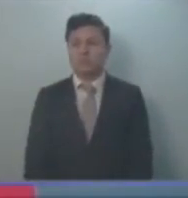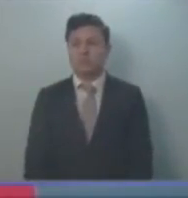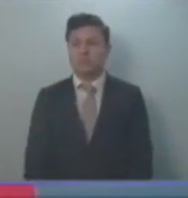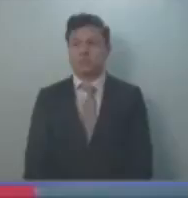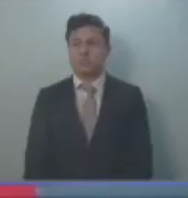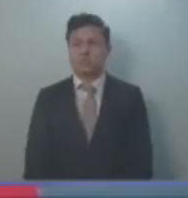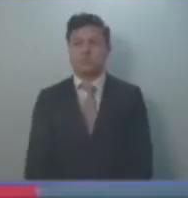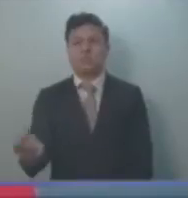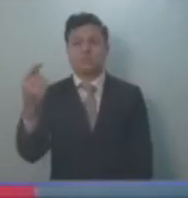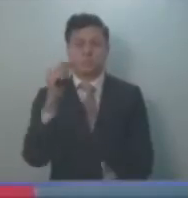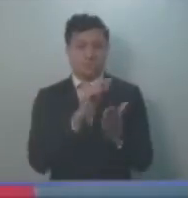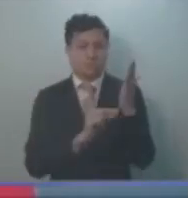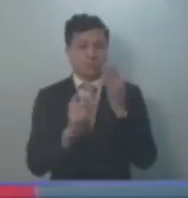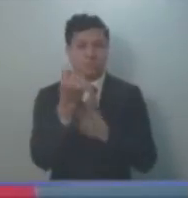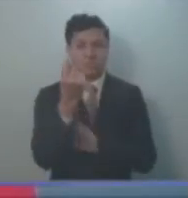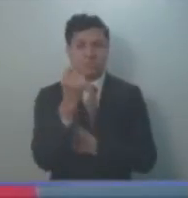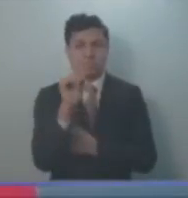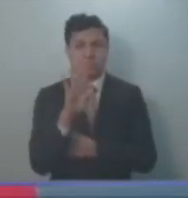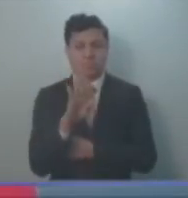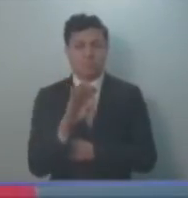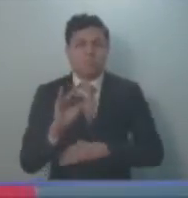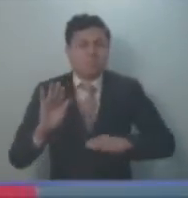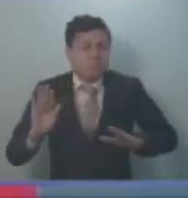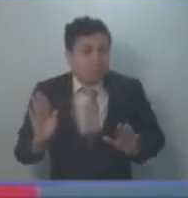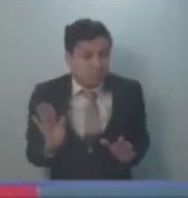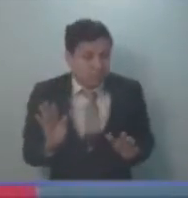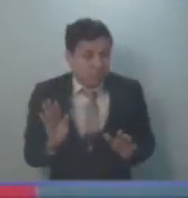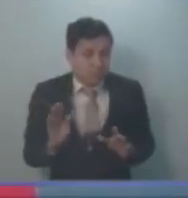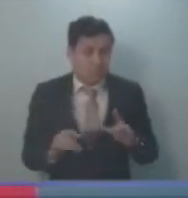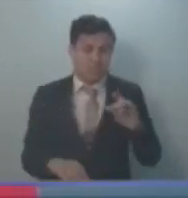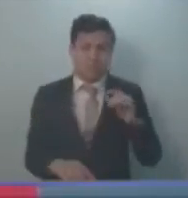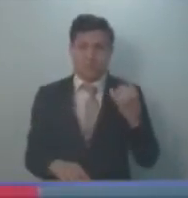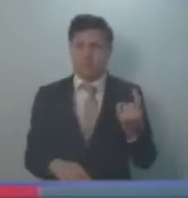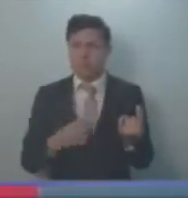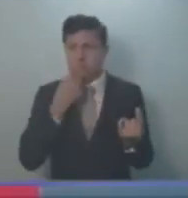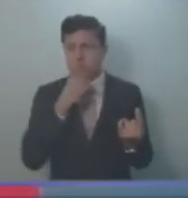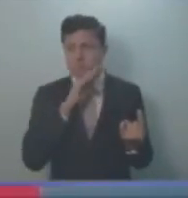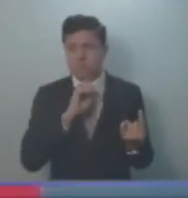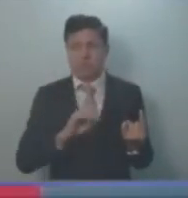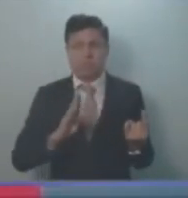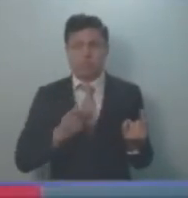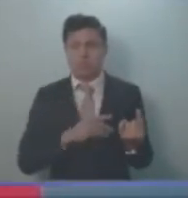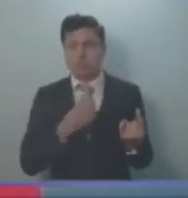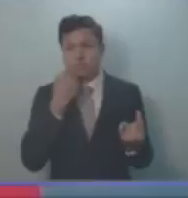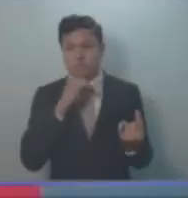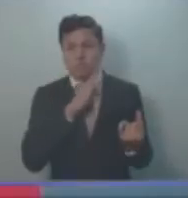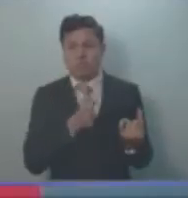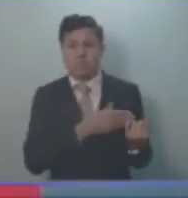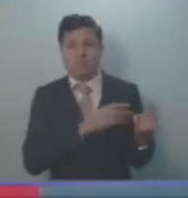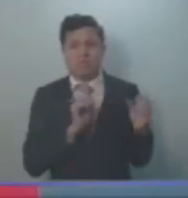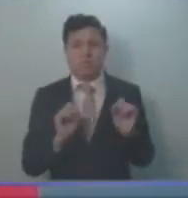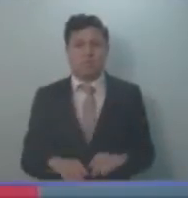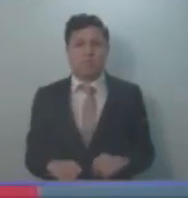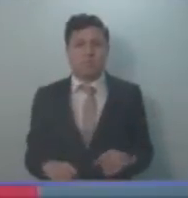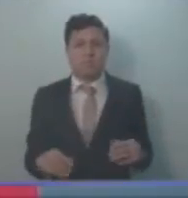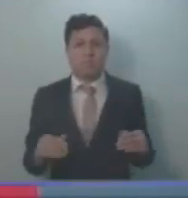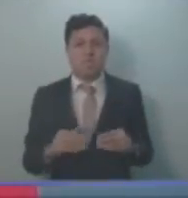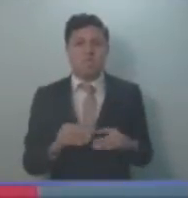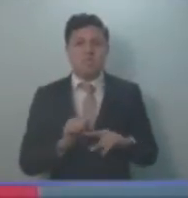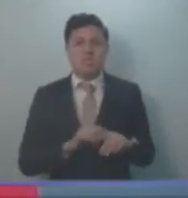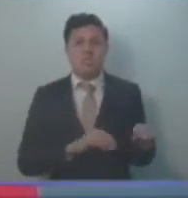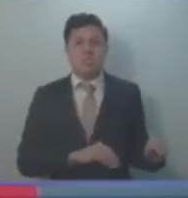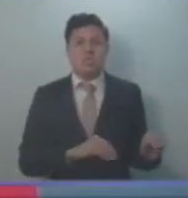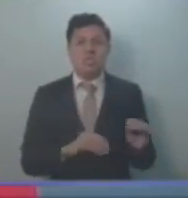Numeral 11D. A no ser objeto de distinción, exclusión o discriminación por el hecho de